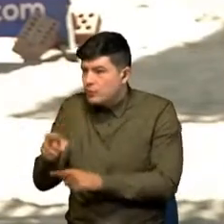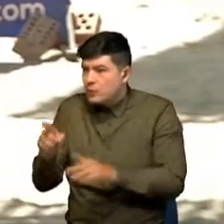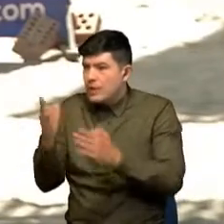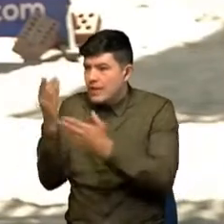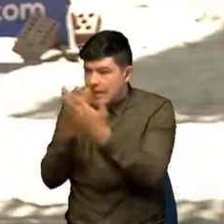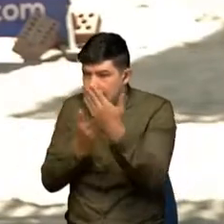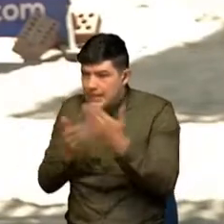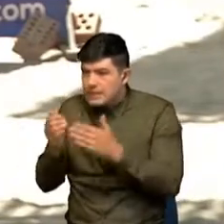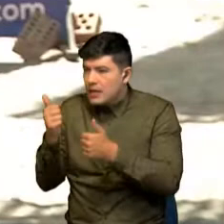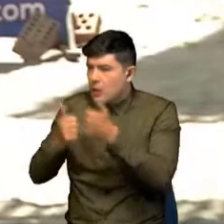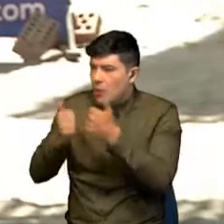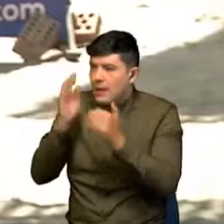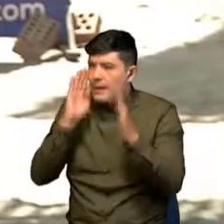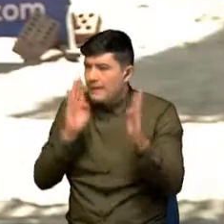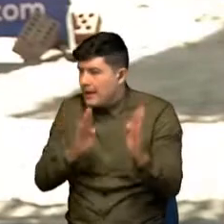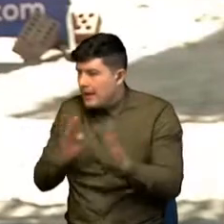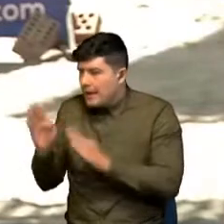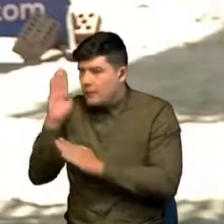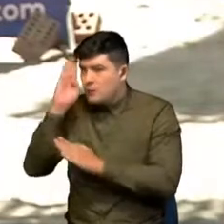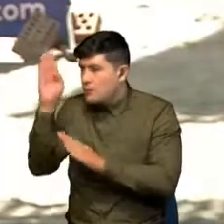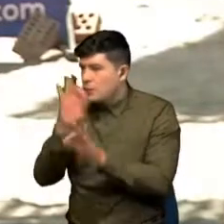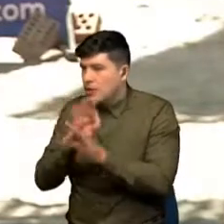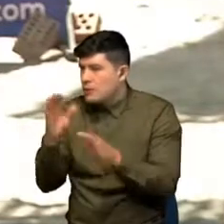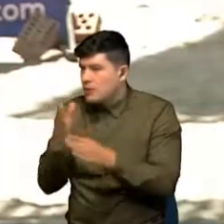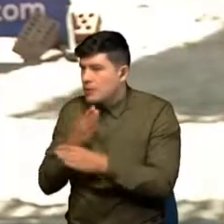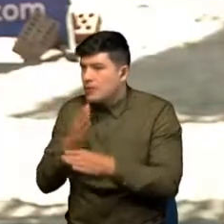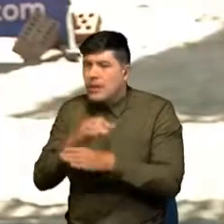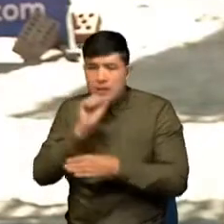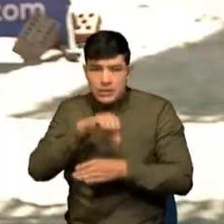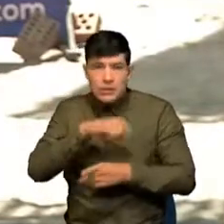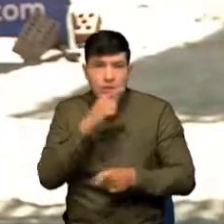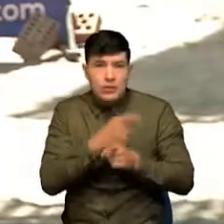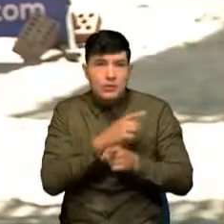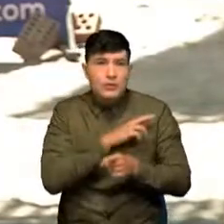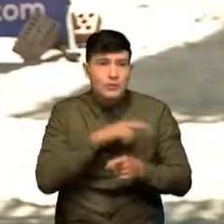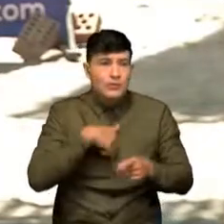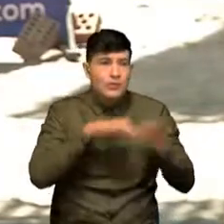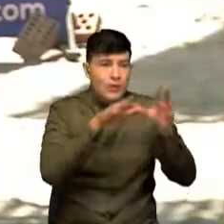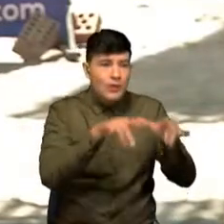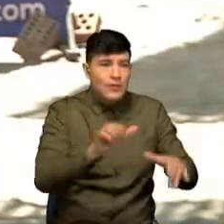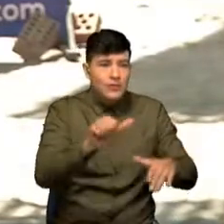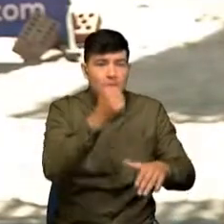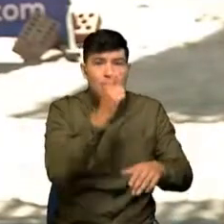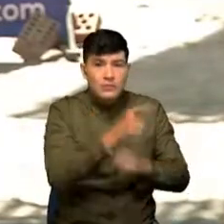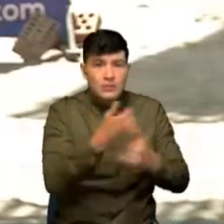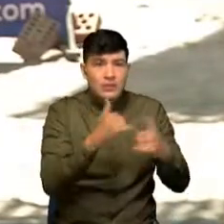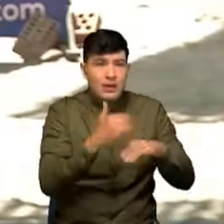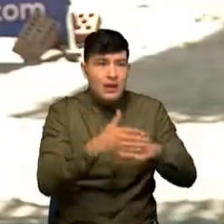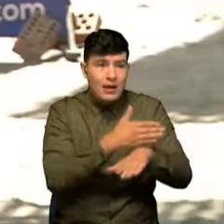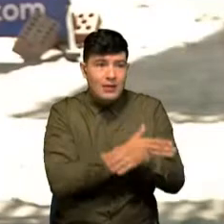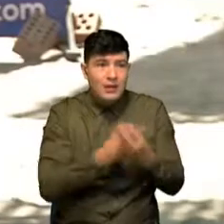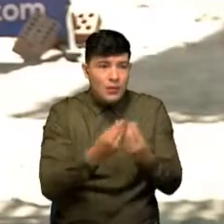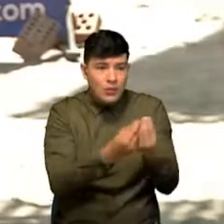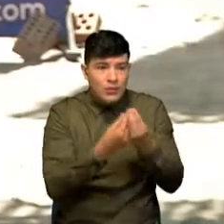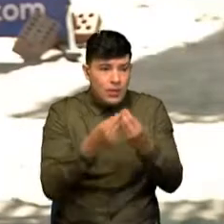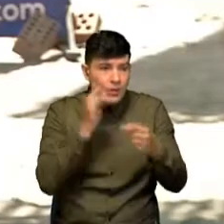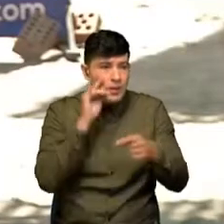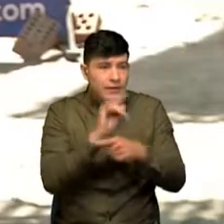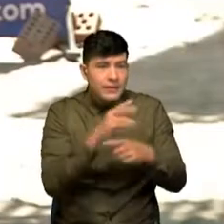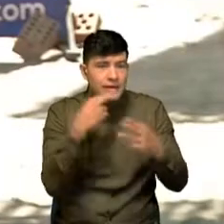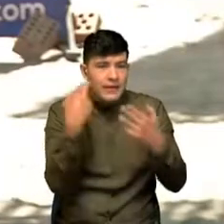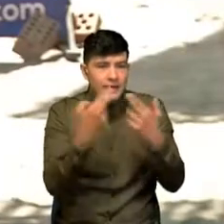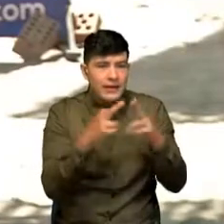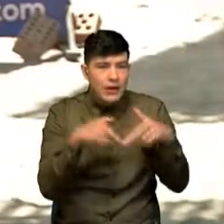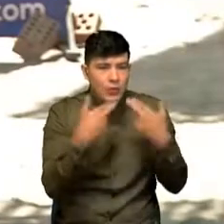y que no vaya a ocurrir ningún percance? Sí, tenemos un puesto de mando unificado, se han realizado los consejos de seguridad en el municipio, todas